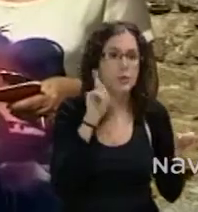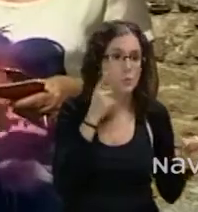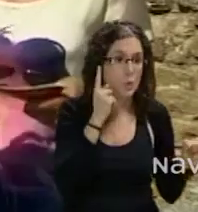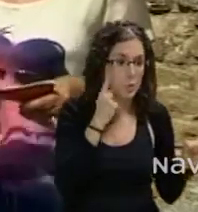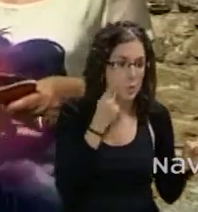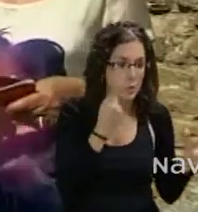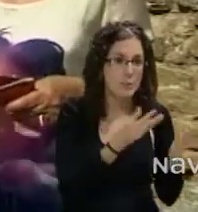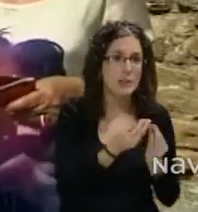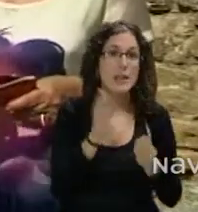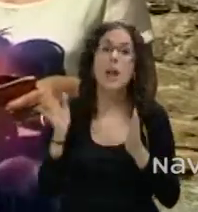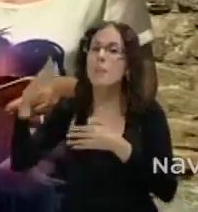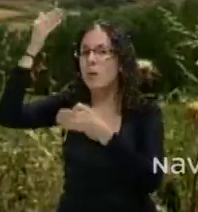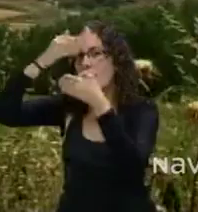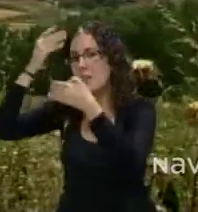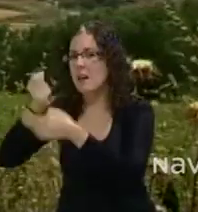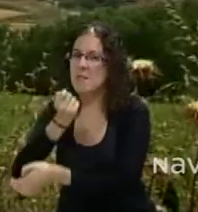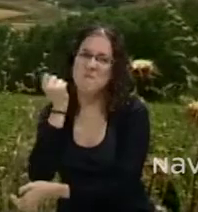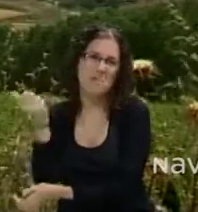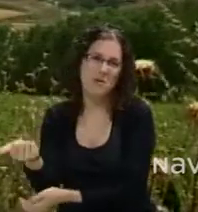salen enseres de los que vivían aquí.